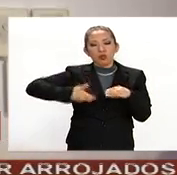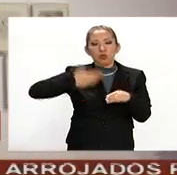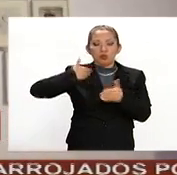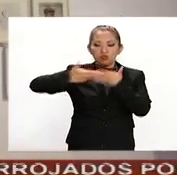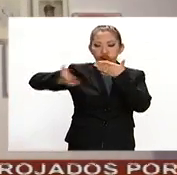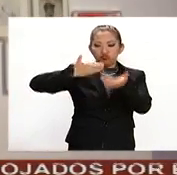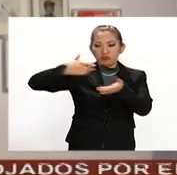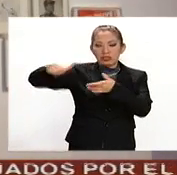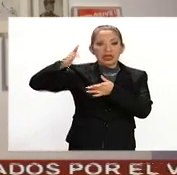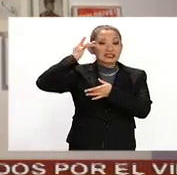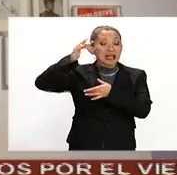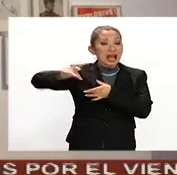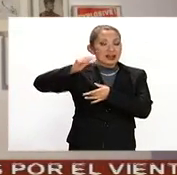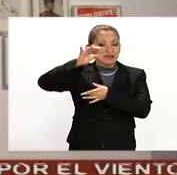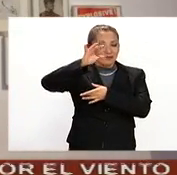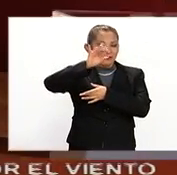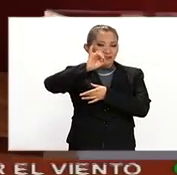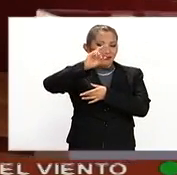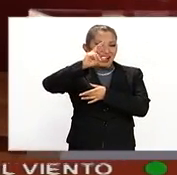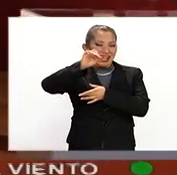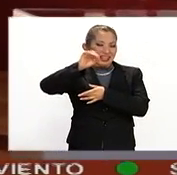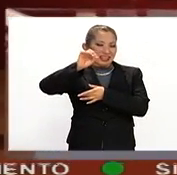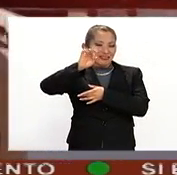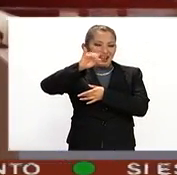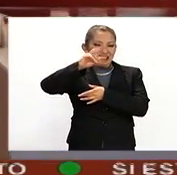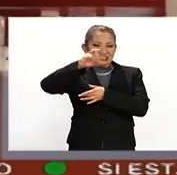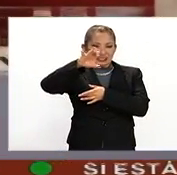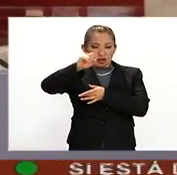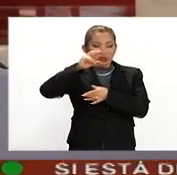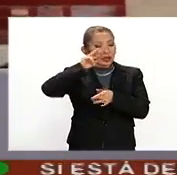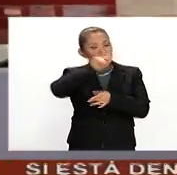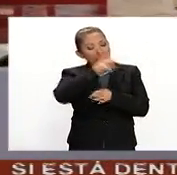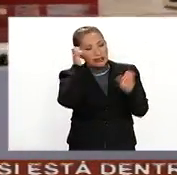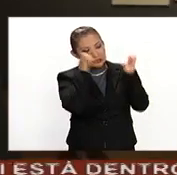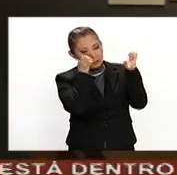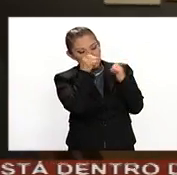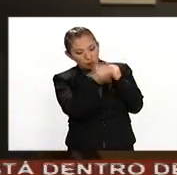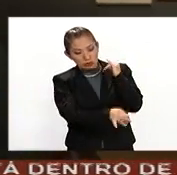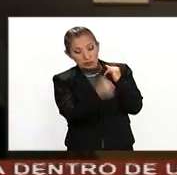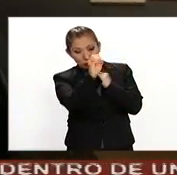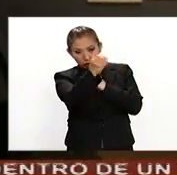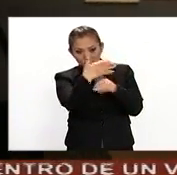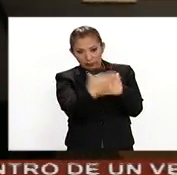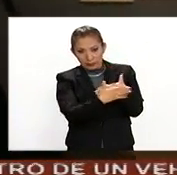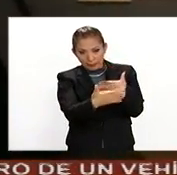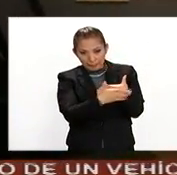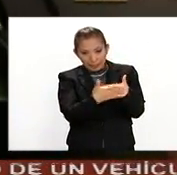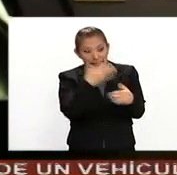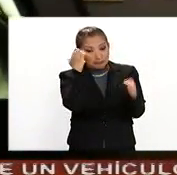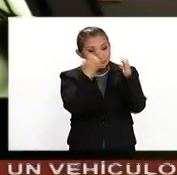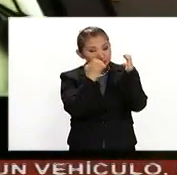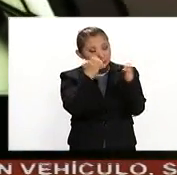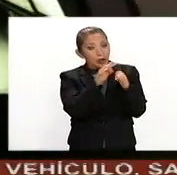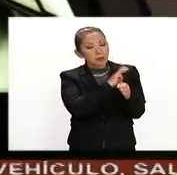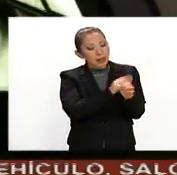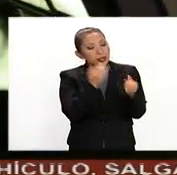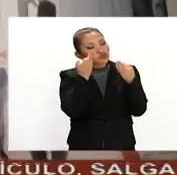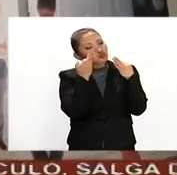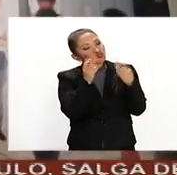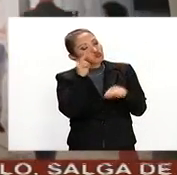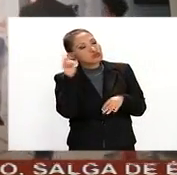Contemporáneo de San Francisco, se puede apreciar esta muestra a finales de octubre. La exhibición se podrá